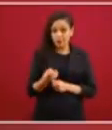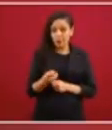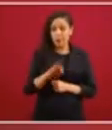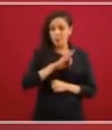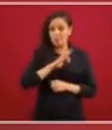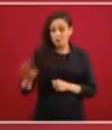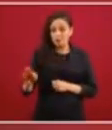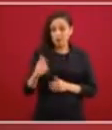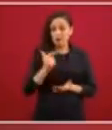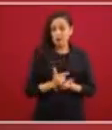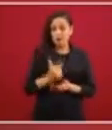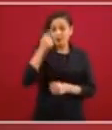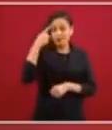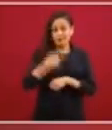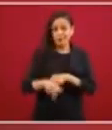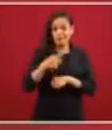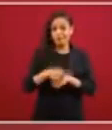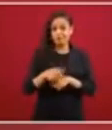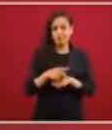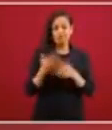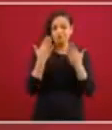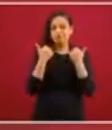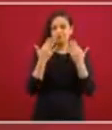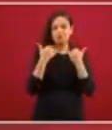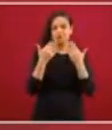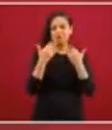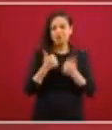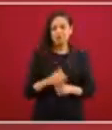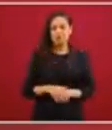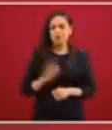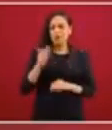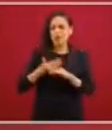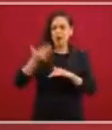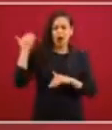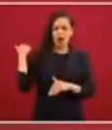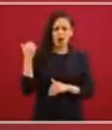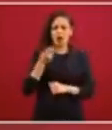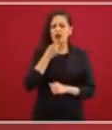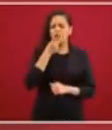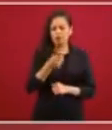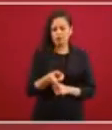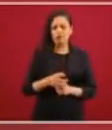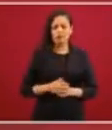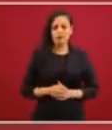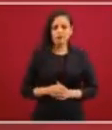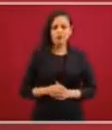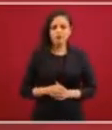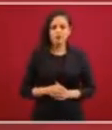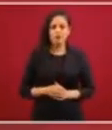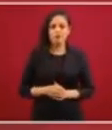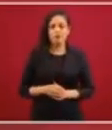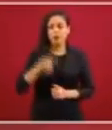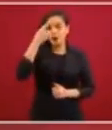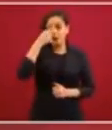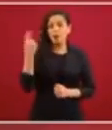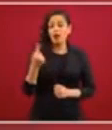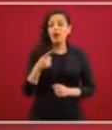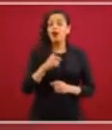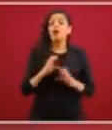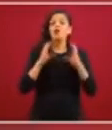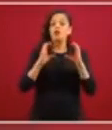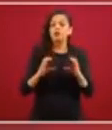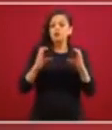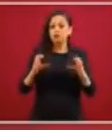riesgo de complicaciones. Así lo habíamos supuesto al inicio, recordarán que los tratábamos en términos de la precaución de